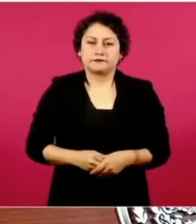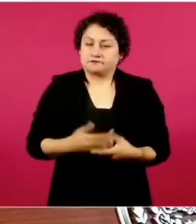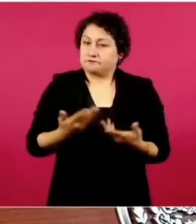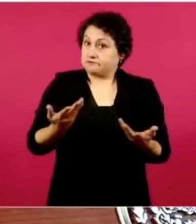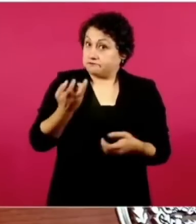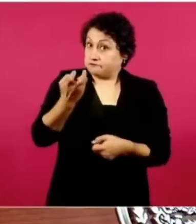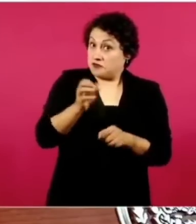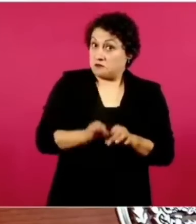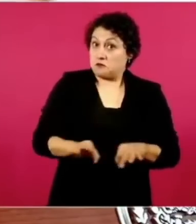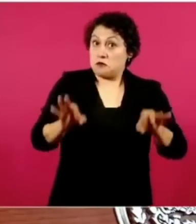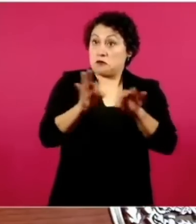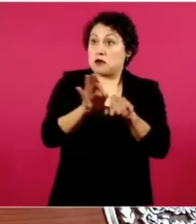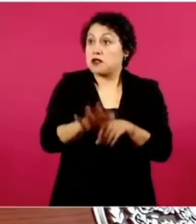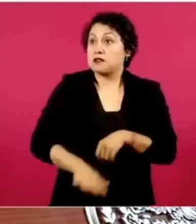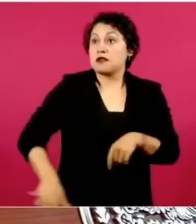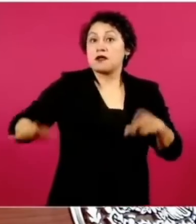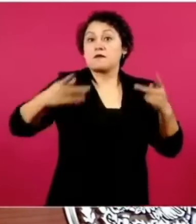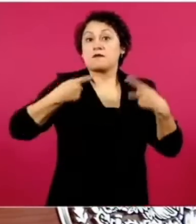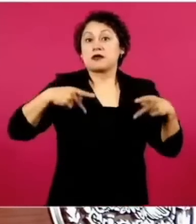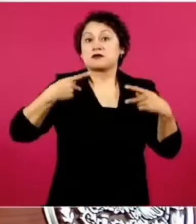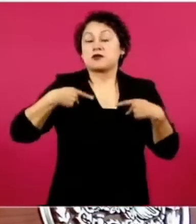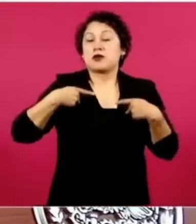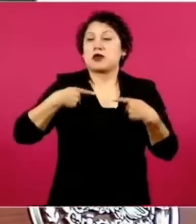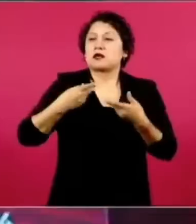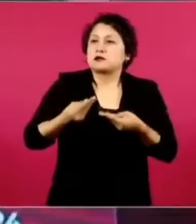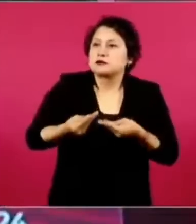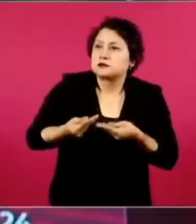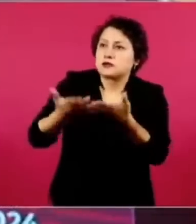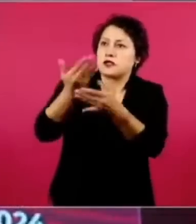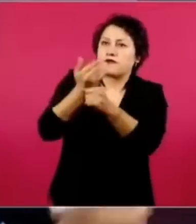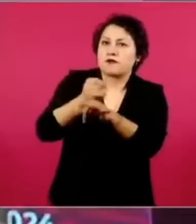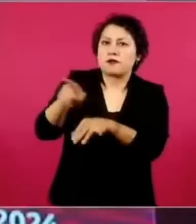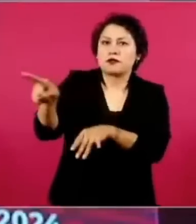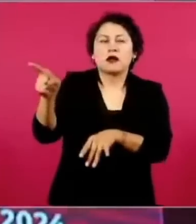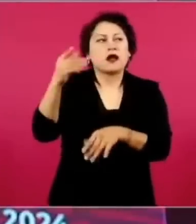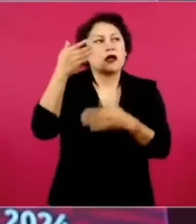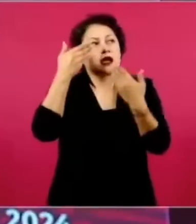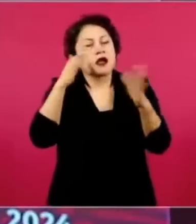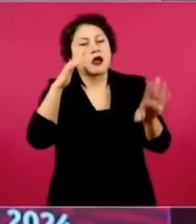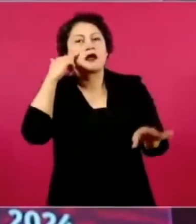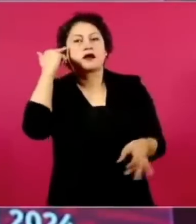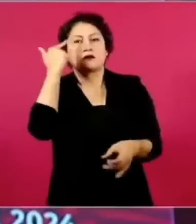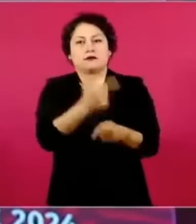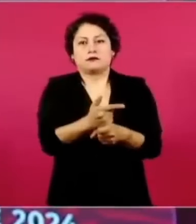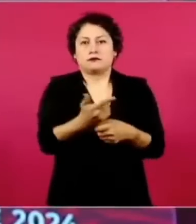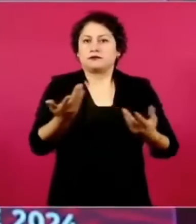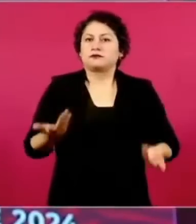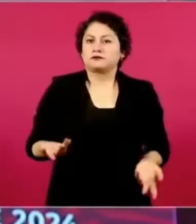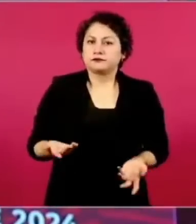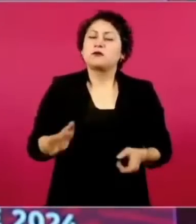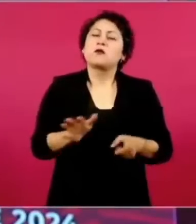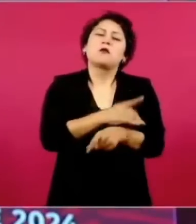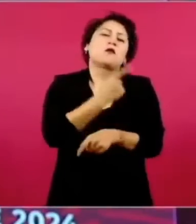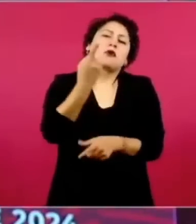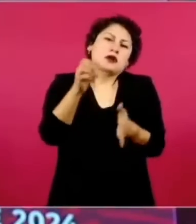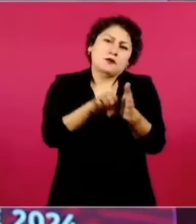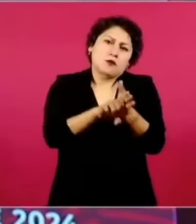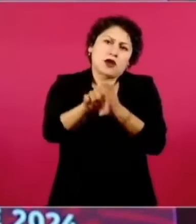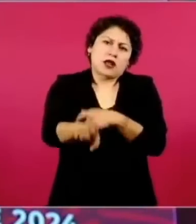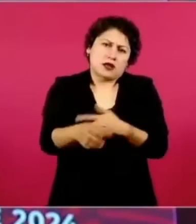Entonces, no es fácil, porque entre nosotros podemos decir, son granjas de bots. ¿Y qué es